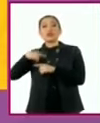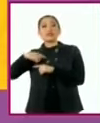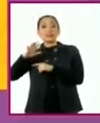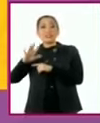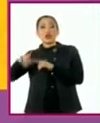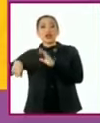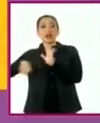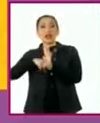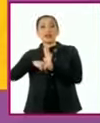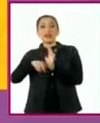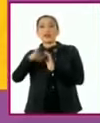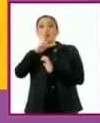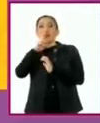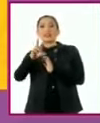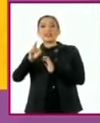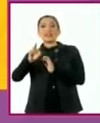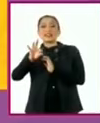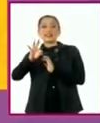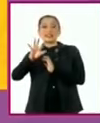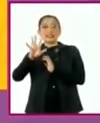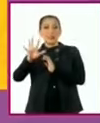es igual a 75.